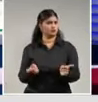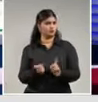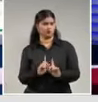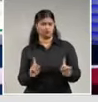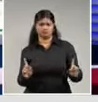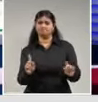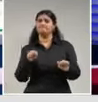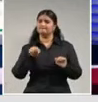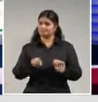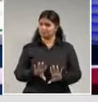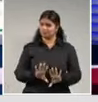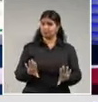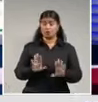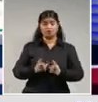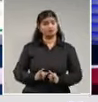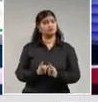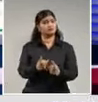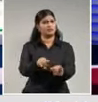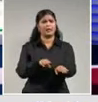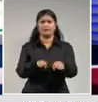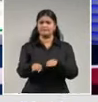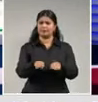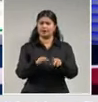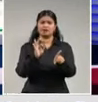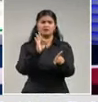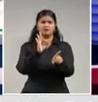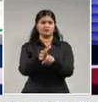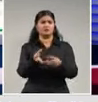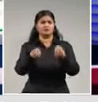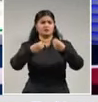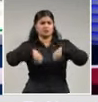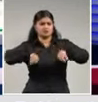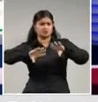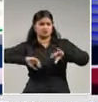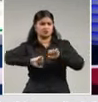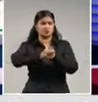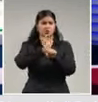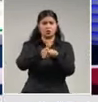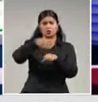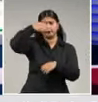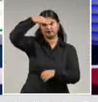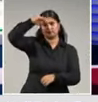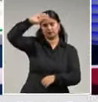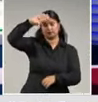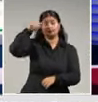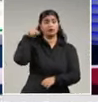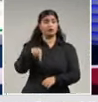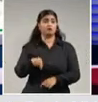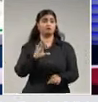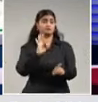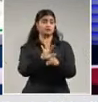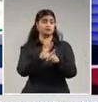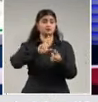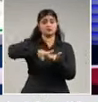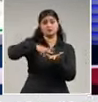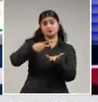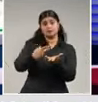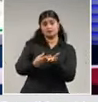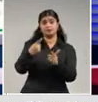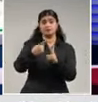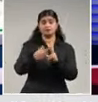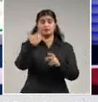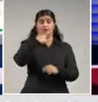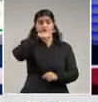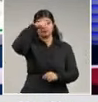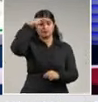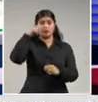se encuentra listo para el análisis de la situación epidemiológica en la nación. Estará junto a nosotros la intérprete de lengua de señas, Yasmina Rami, y